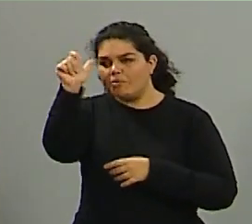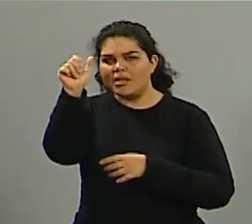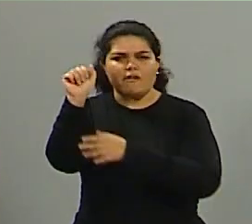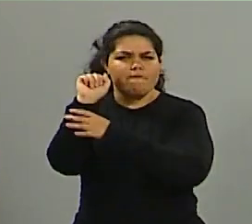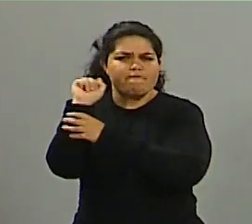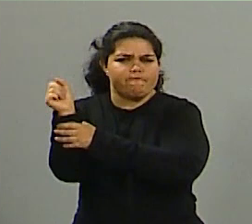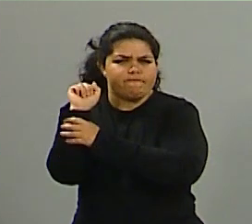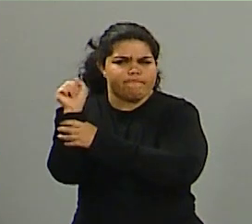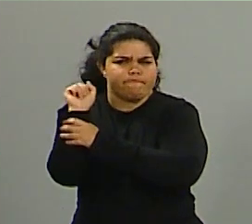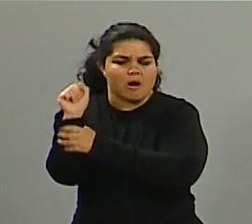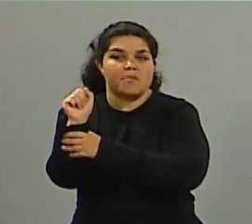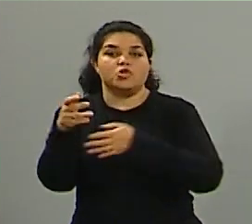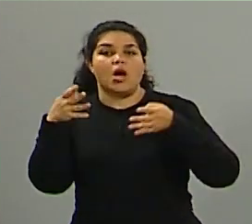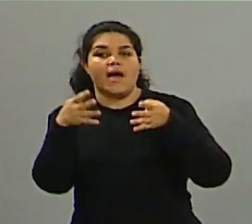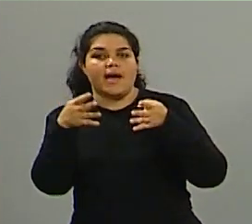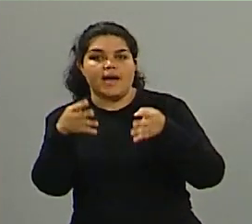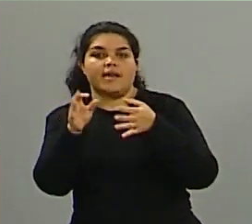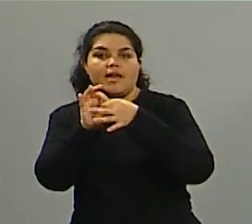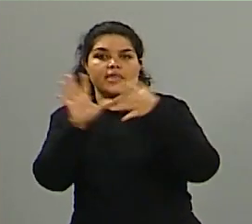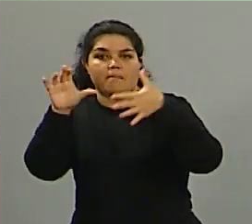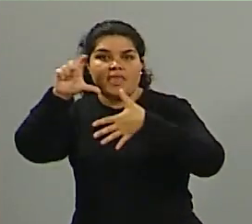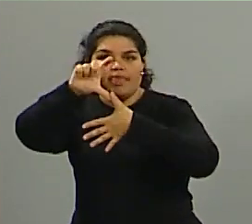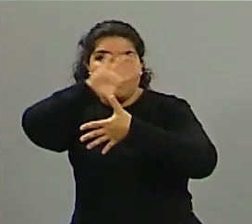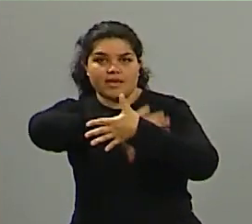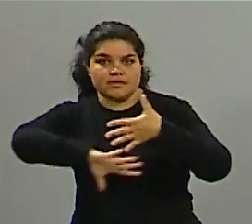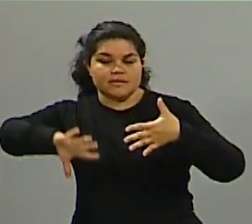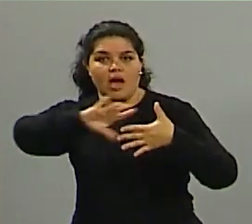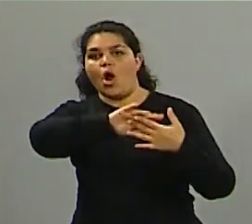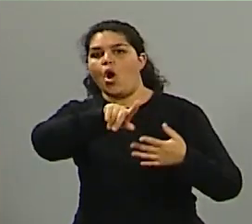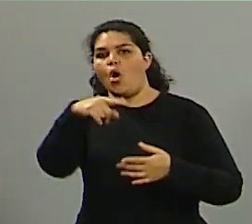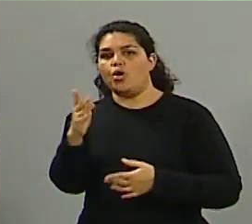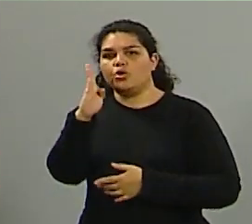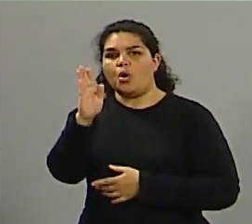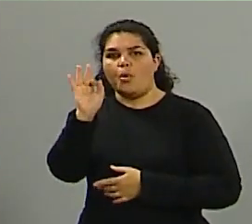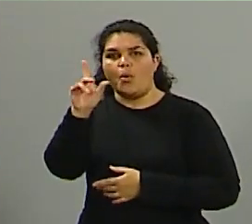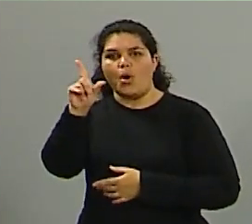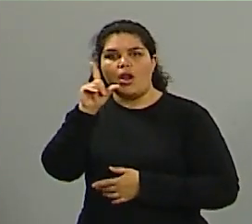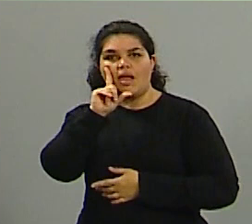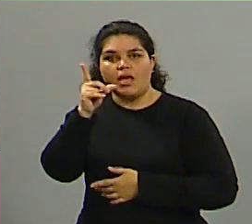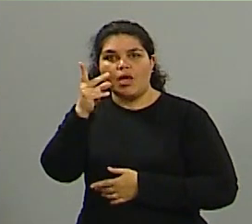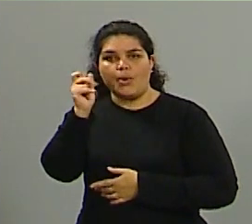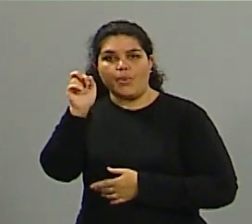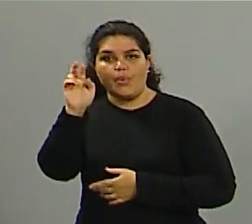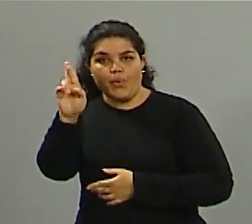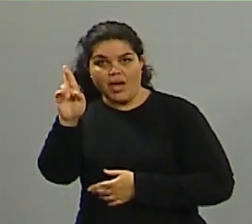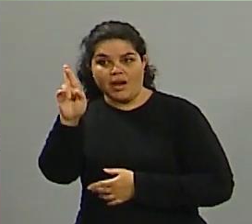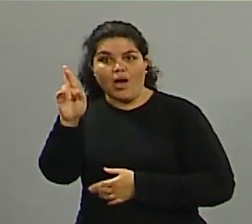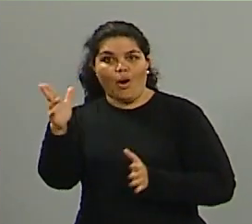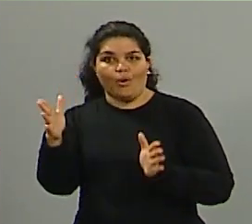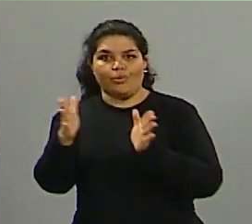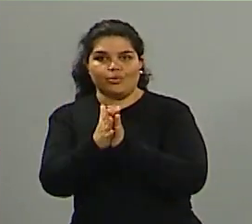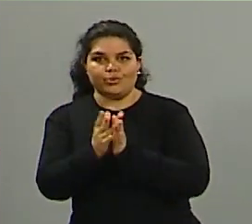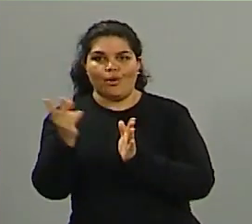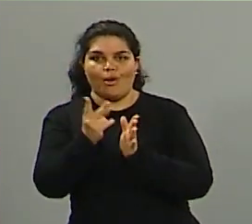las guerras de independencia hispanoamericana junto a Simón Bolívar, ¿no? Y uno se imagina a San Martín el